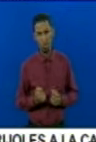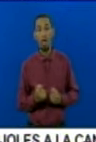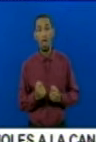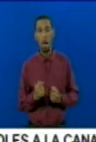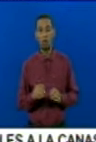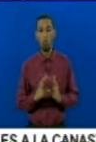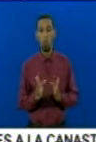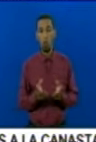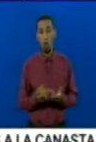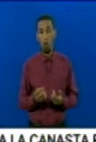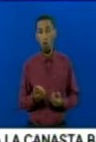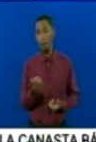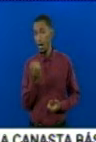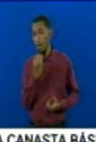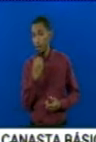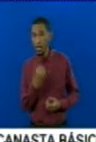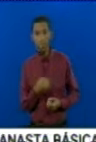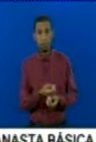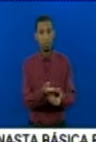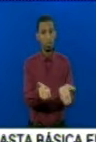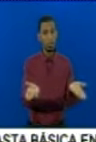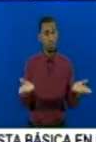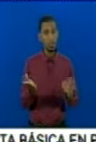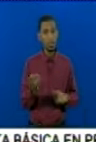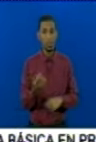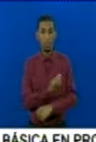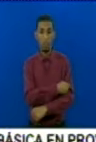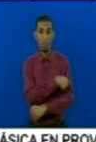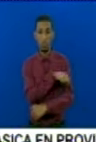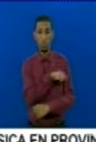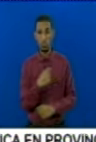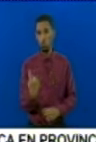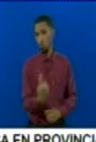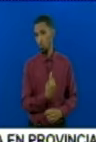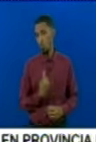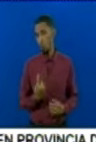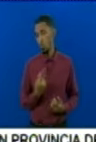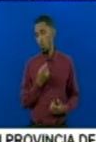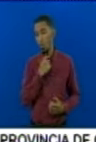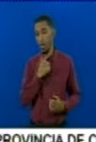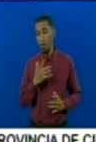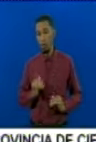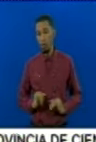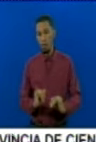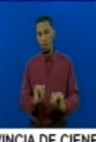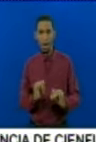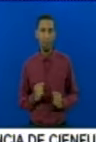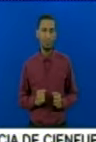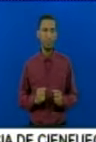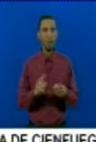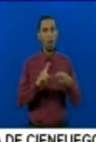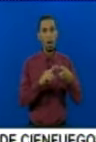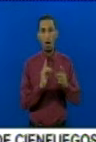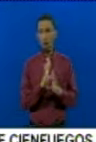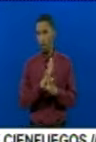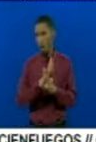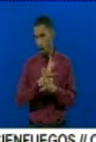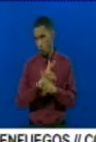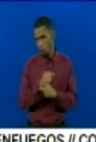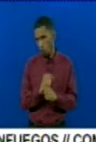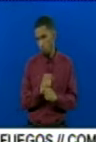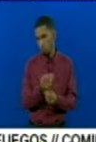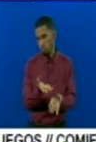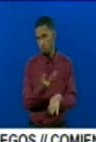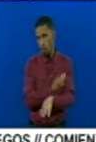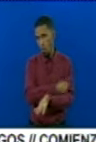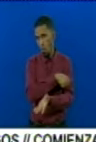de los productos, y nosotros referirnos fundamentalmente a temas como el arroz, porque la población